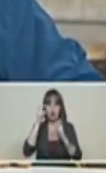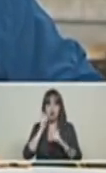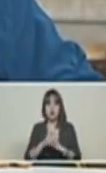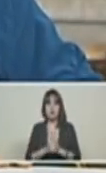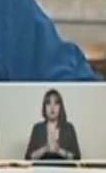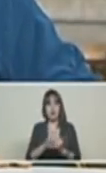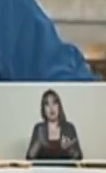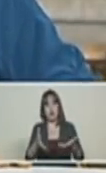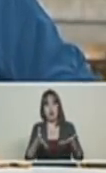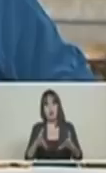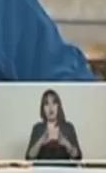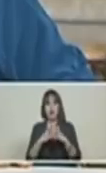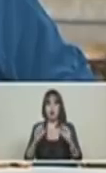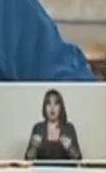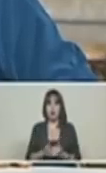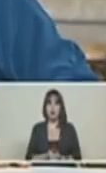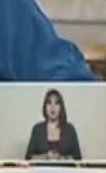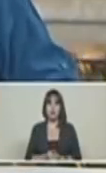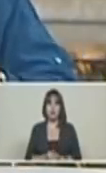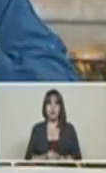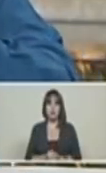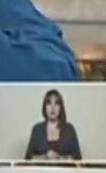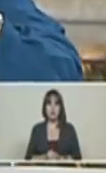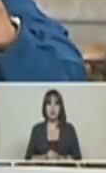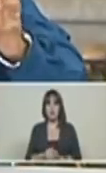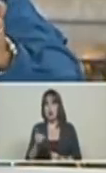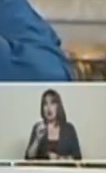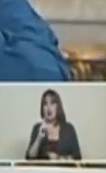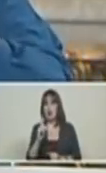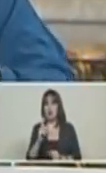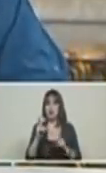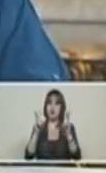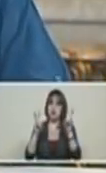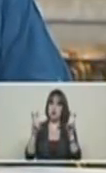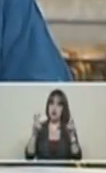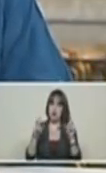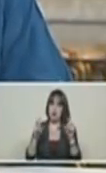ganamos todos. Esto no es un tema de dividirnos.